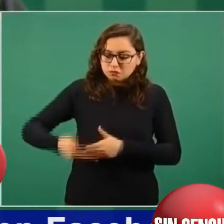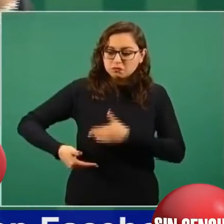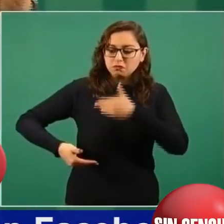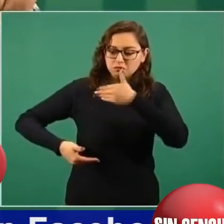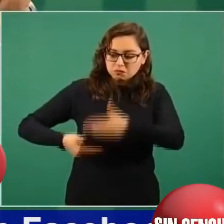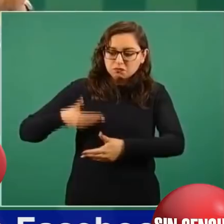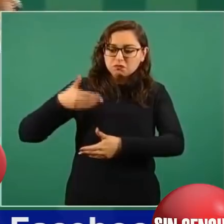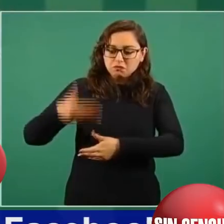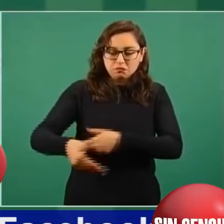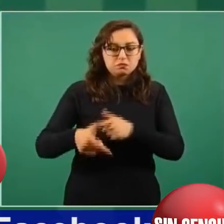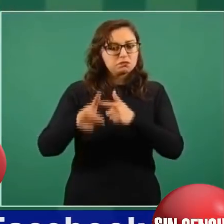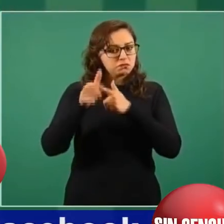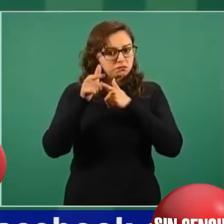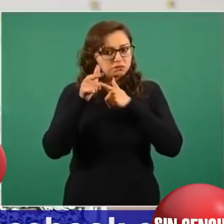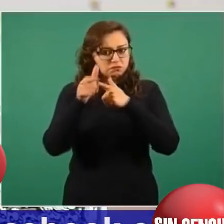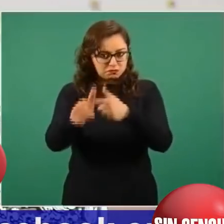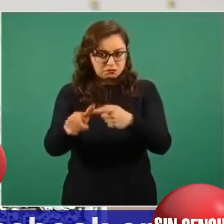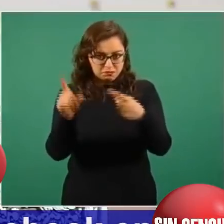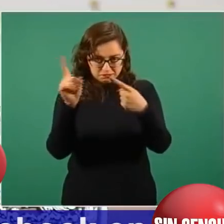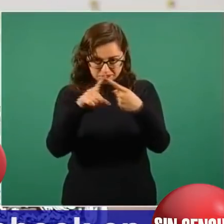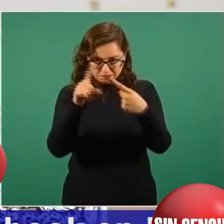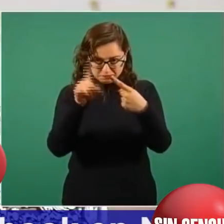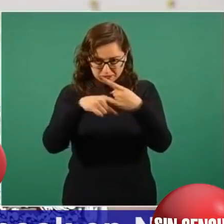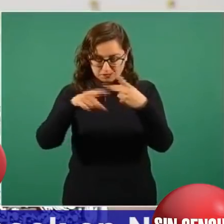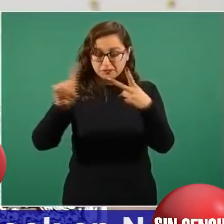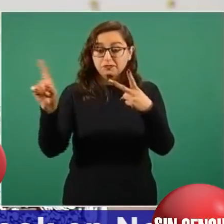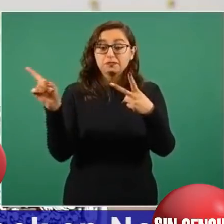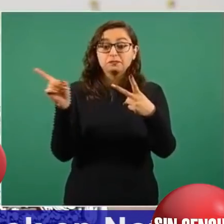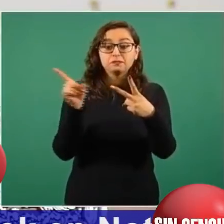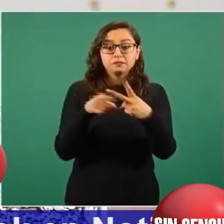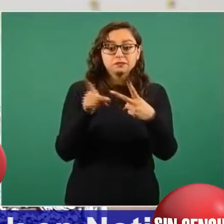eso. 2.